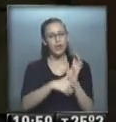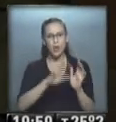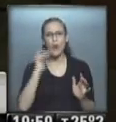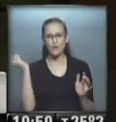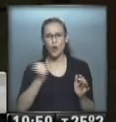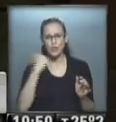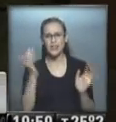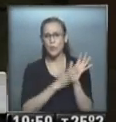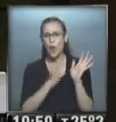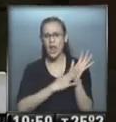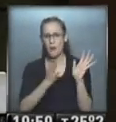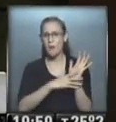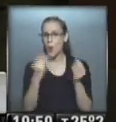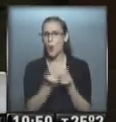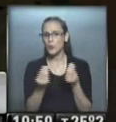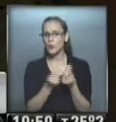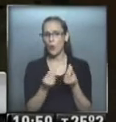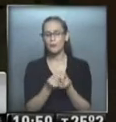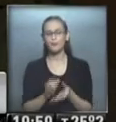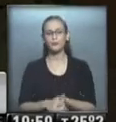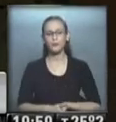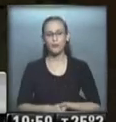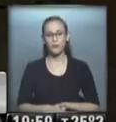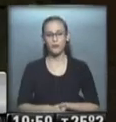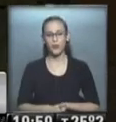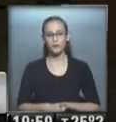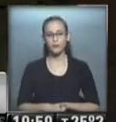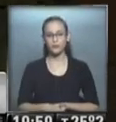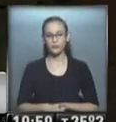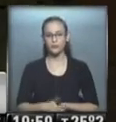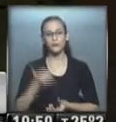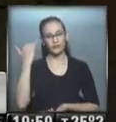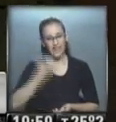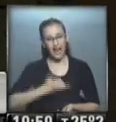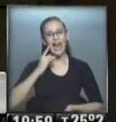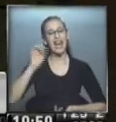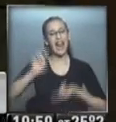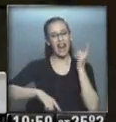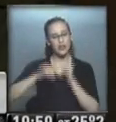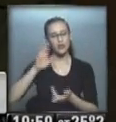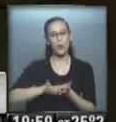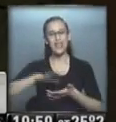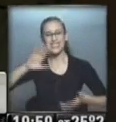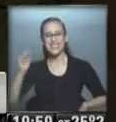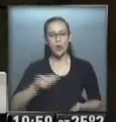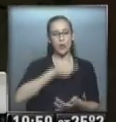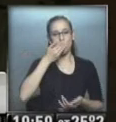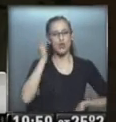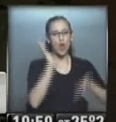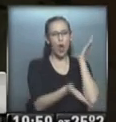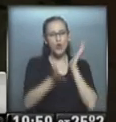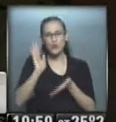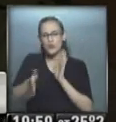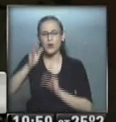valor jurídico e histórico, se establece la relación íntima entre el secuestro, la tortura de la